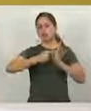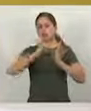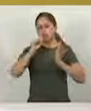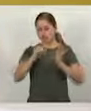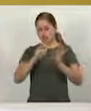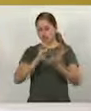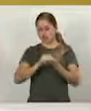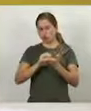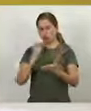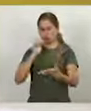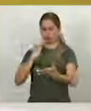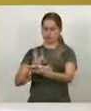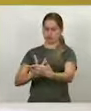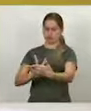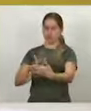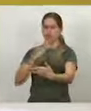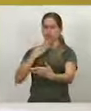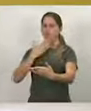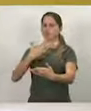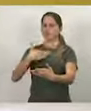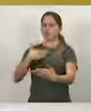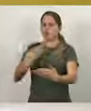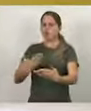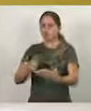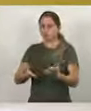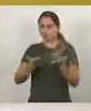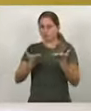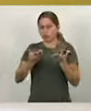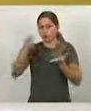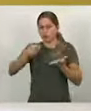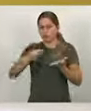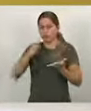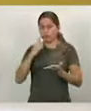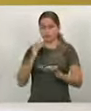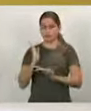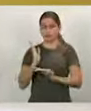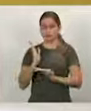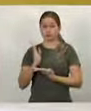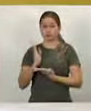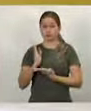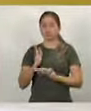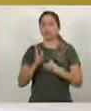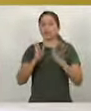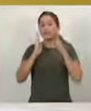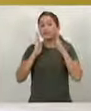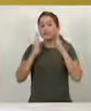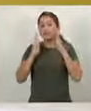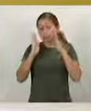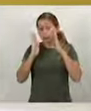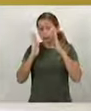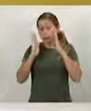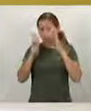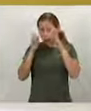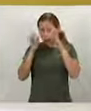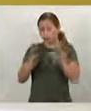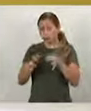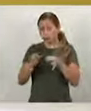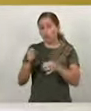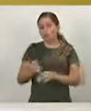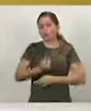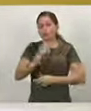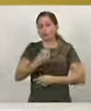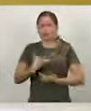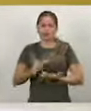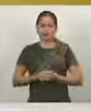donde observarán cómo se desarrolló el juicio. Les pido que centren su atención en primer